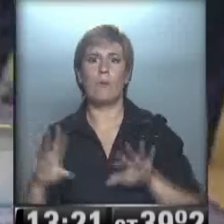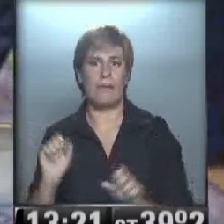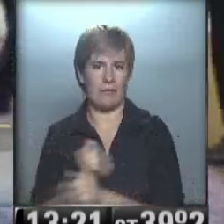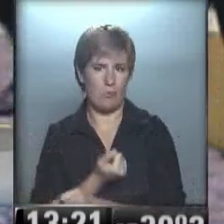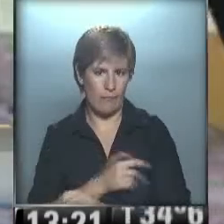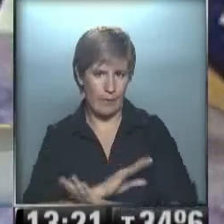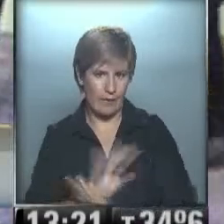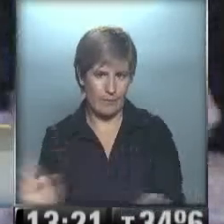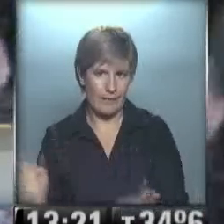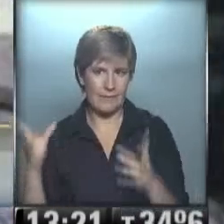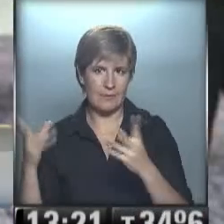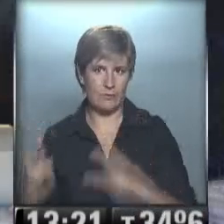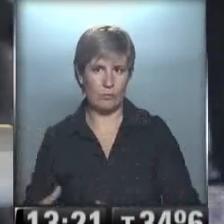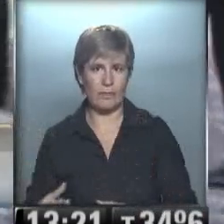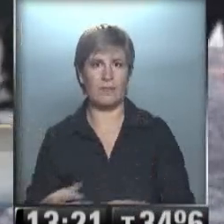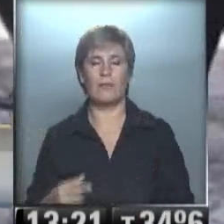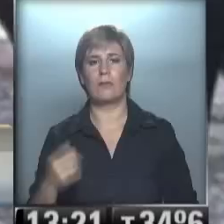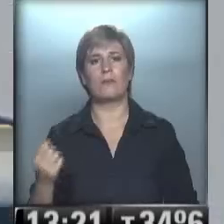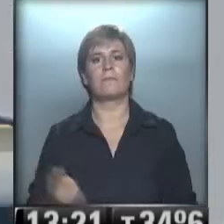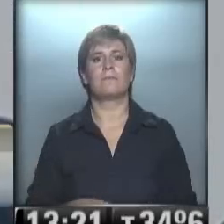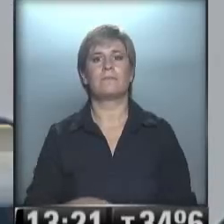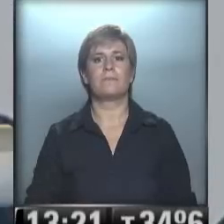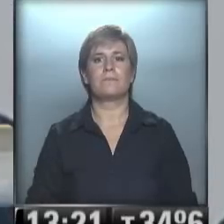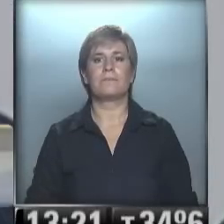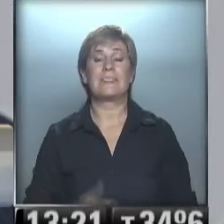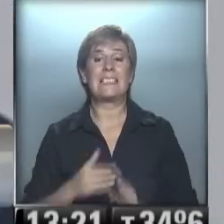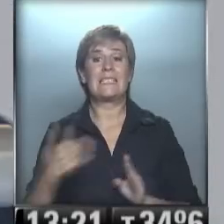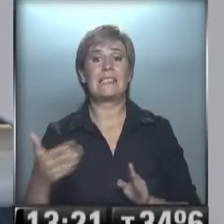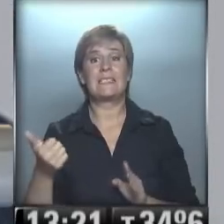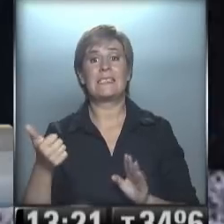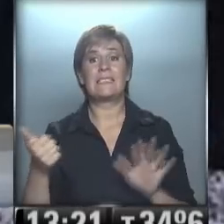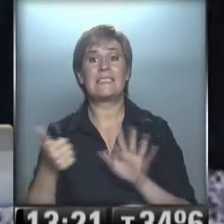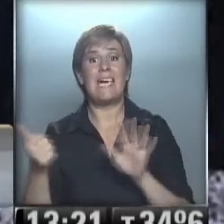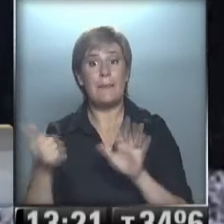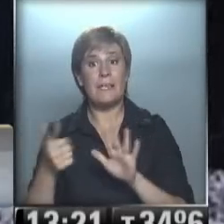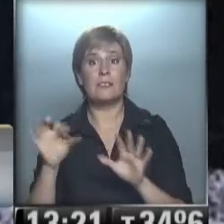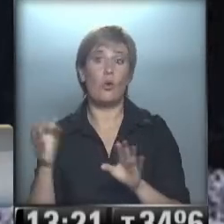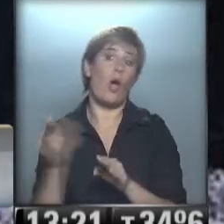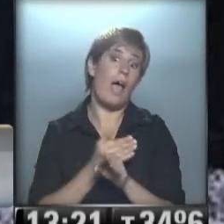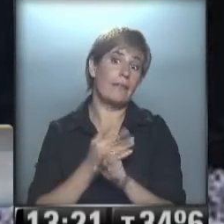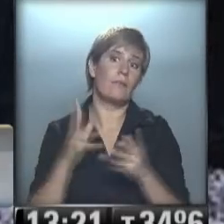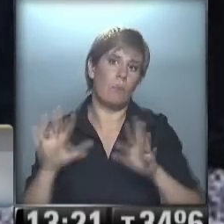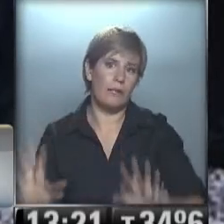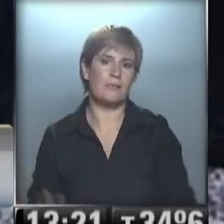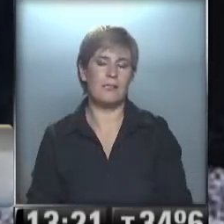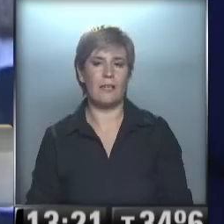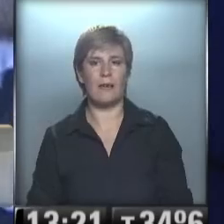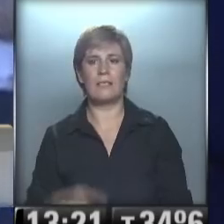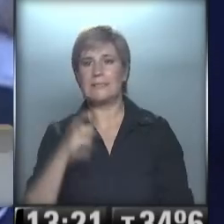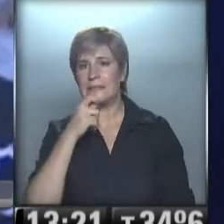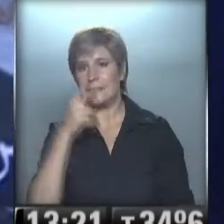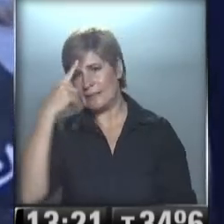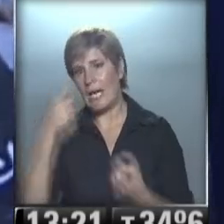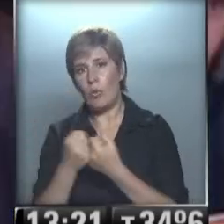los intereses inmensos. En 6 meses, o quizás antes, se podrá saber si el